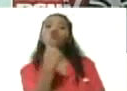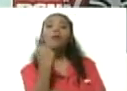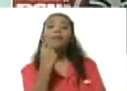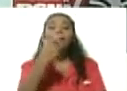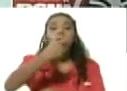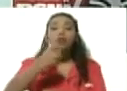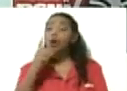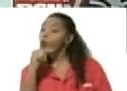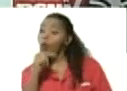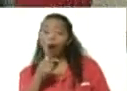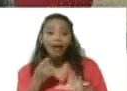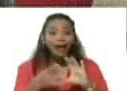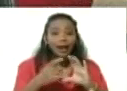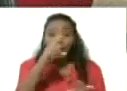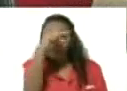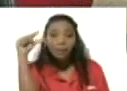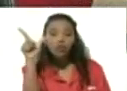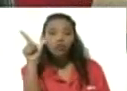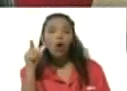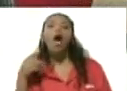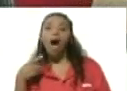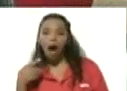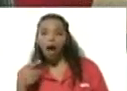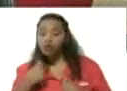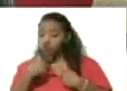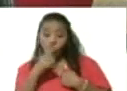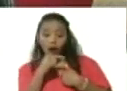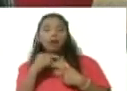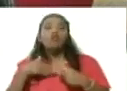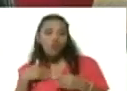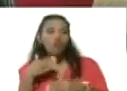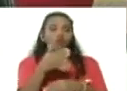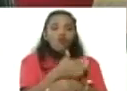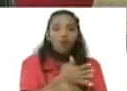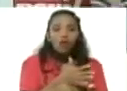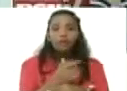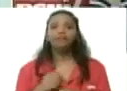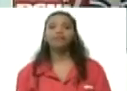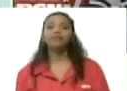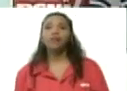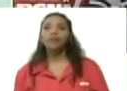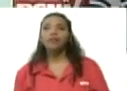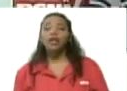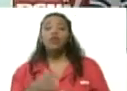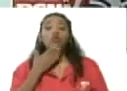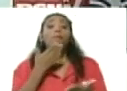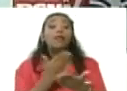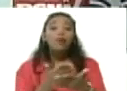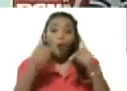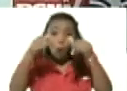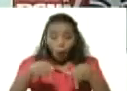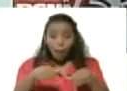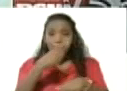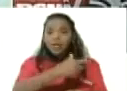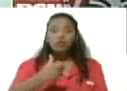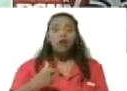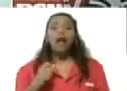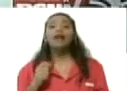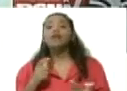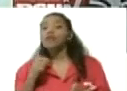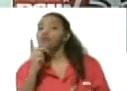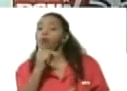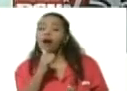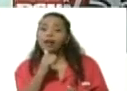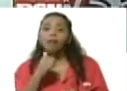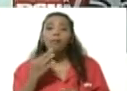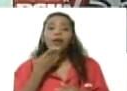no, simplemente es el carnet para aquellas personas que así nos han pedido. Personas que por alguna razón no pudieron sacar